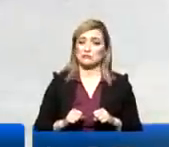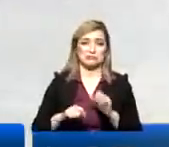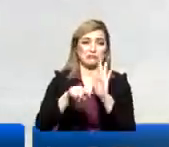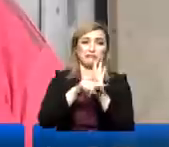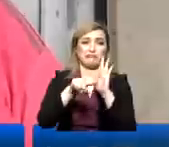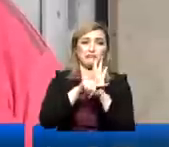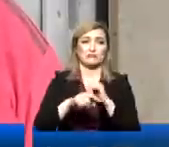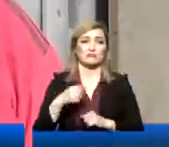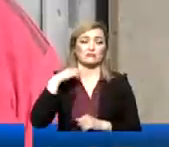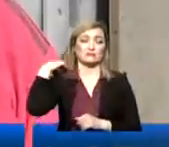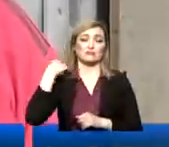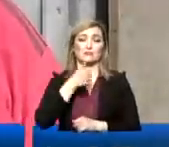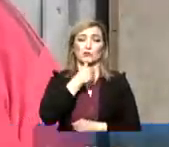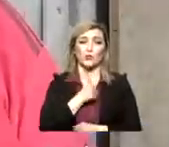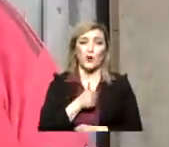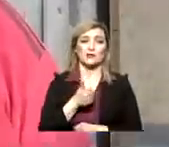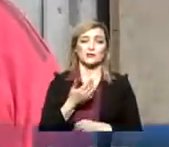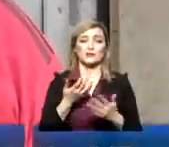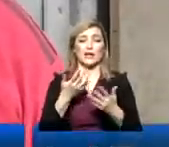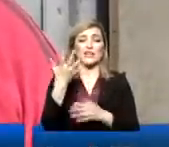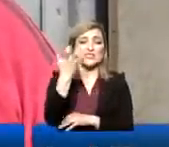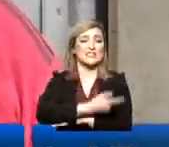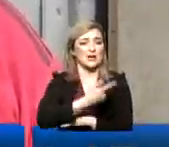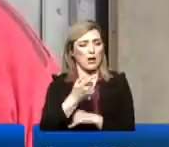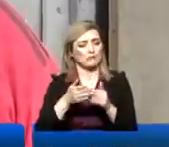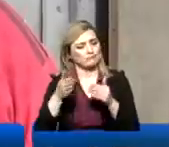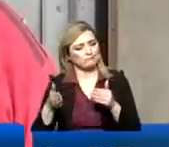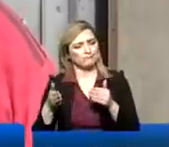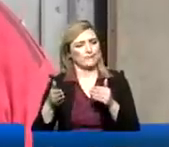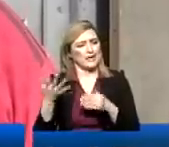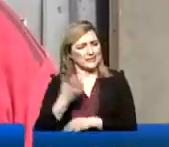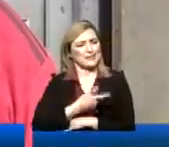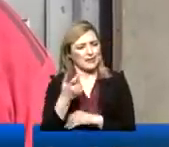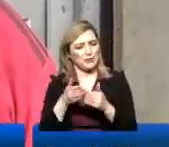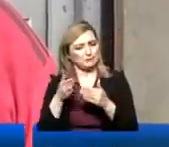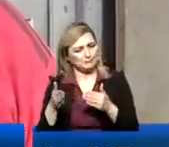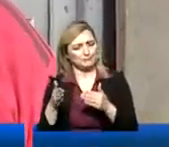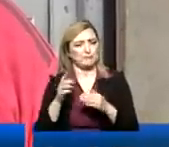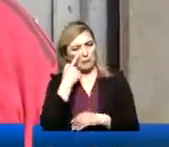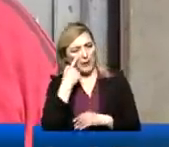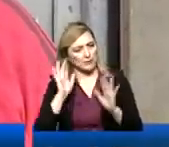alentadora. Que vamos a aguantar unos 15 días más. Si en esto